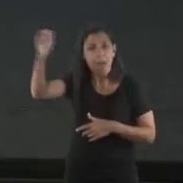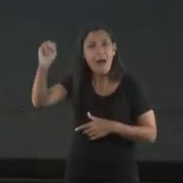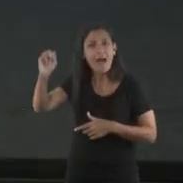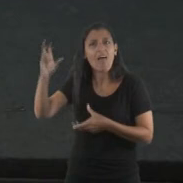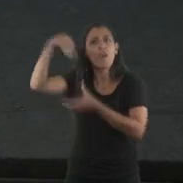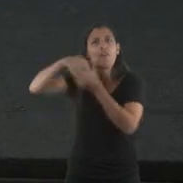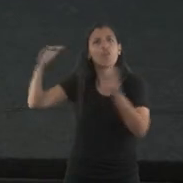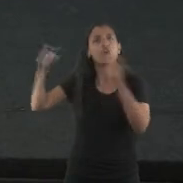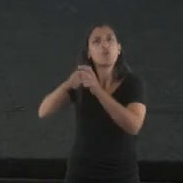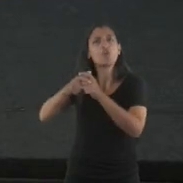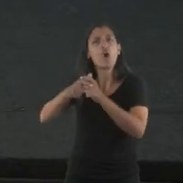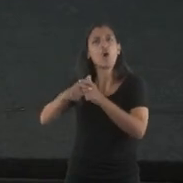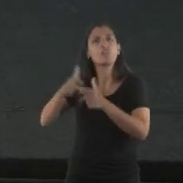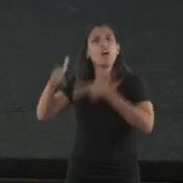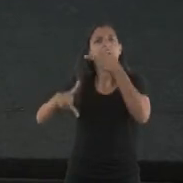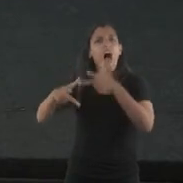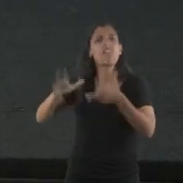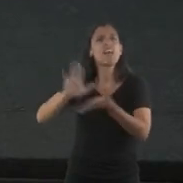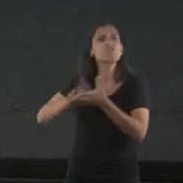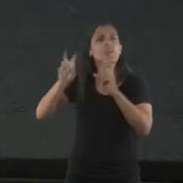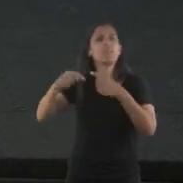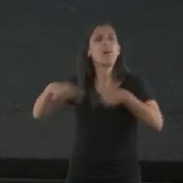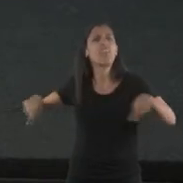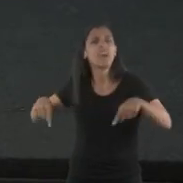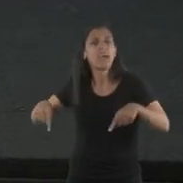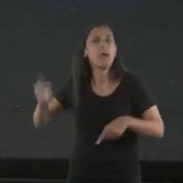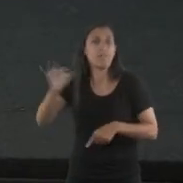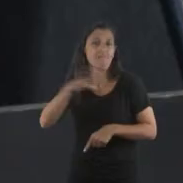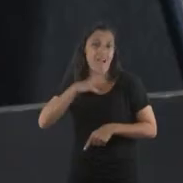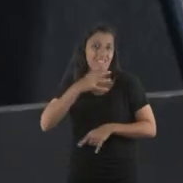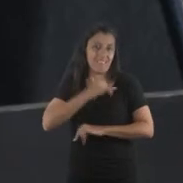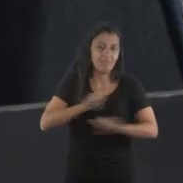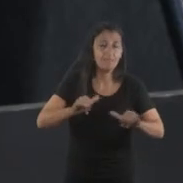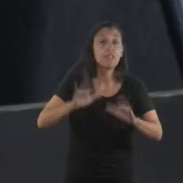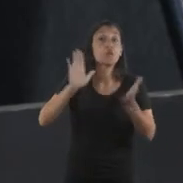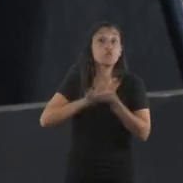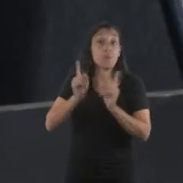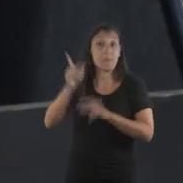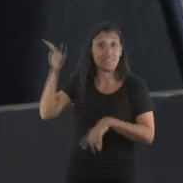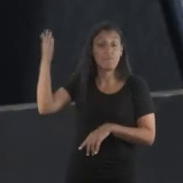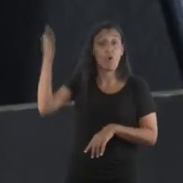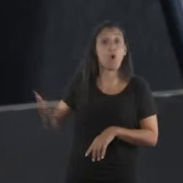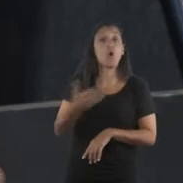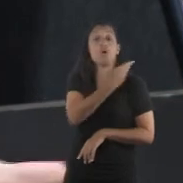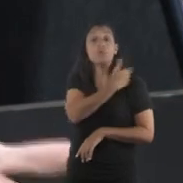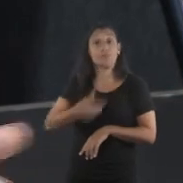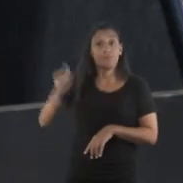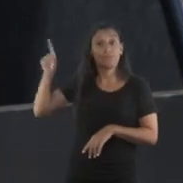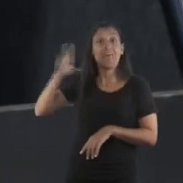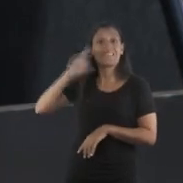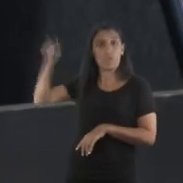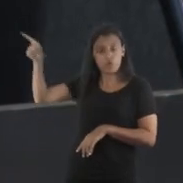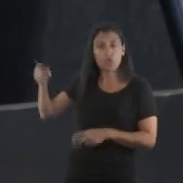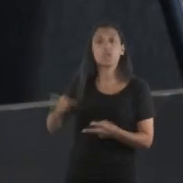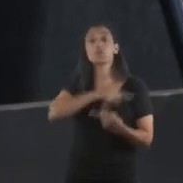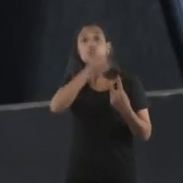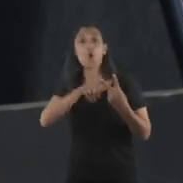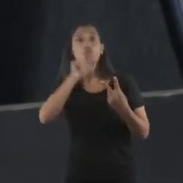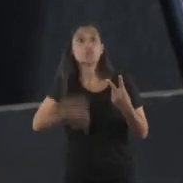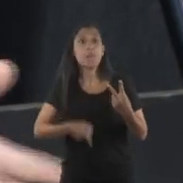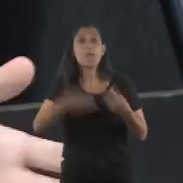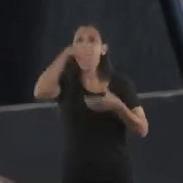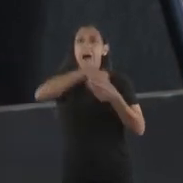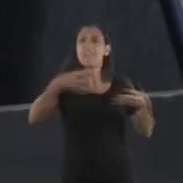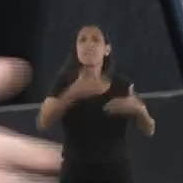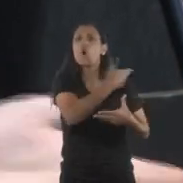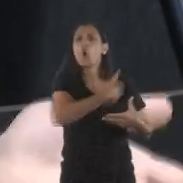transmitió algo por parte del gobierno argentino ante estas declaraciones de la funcionaria estadounidense, y por otro lado, cuál es el meollo que hay puertas adentro del gobierno de